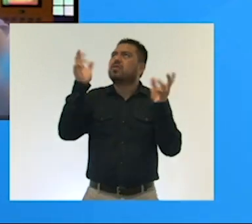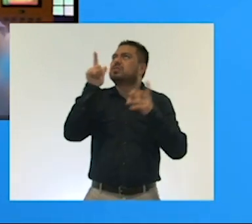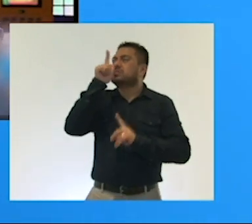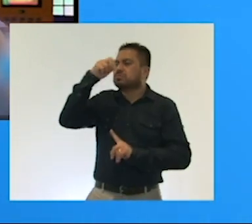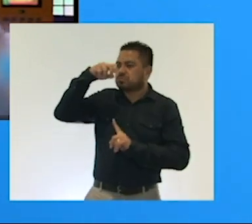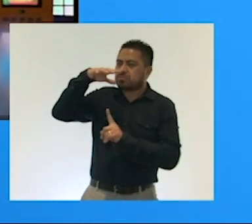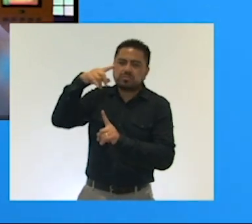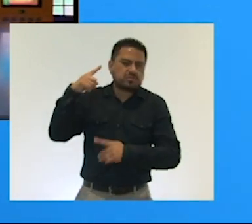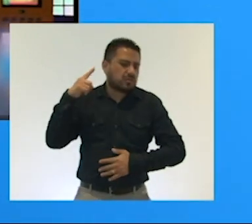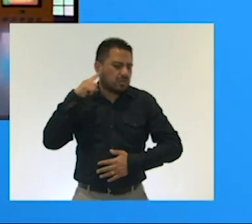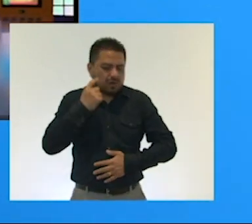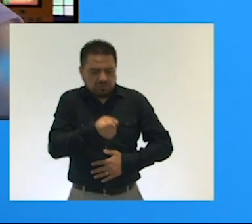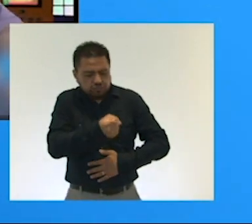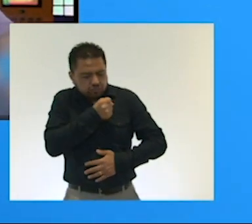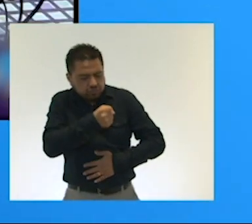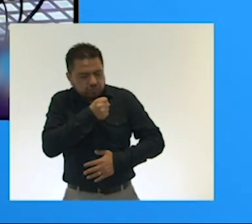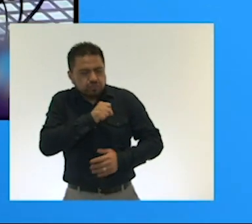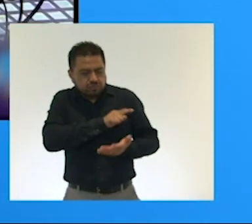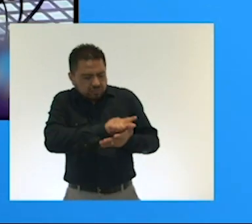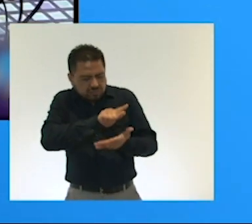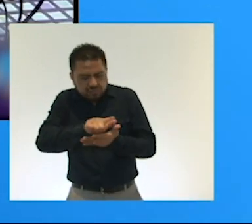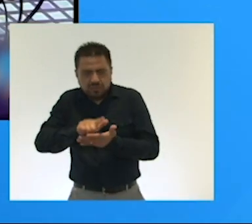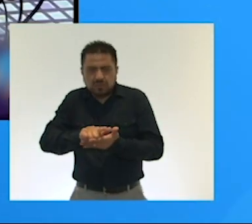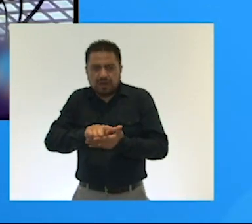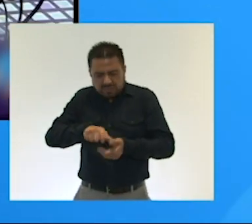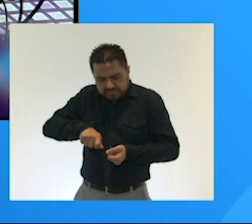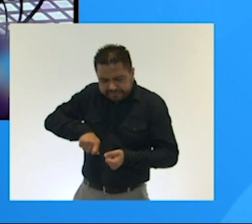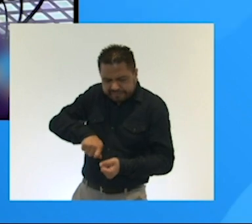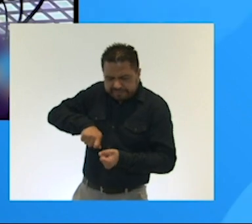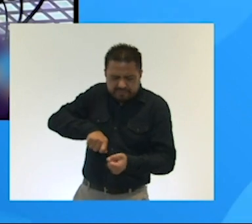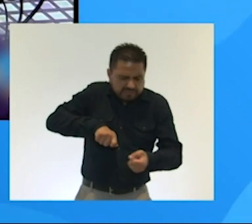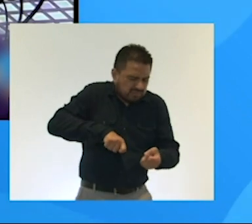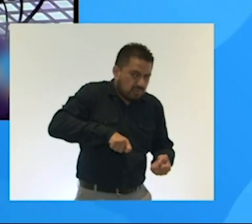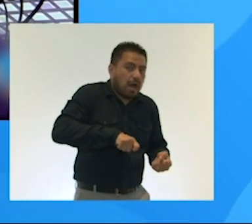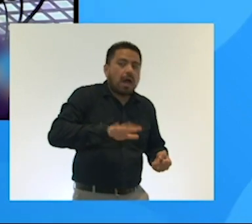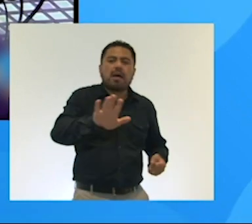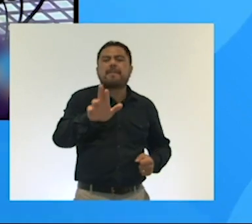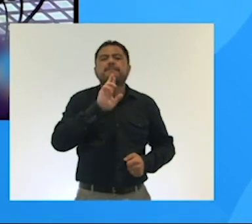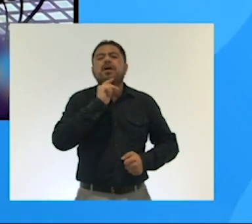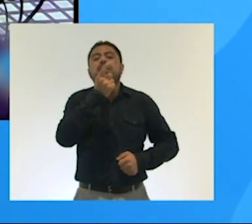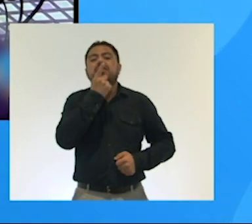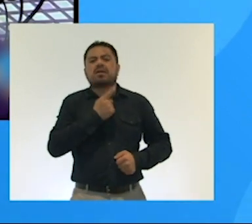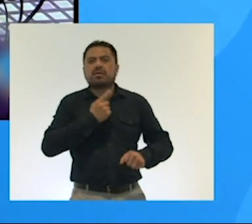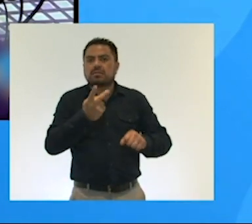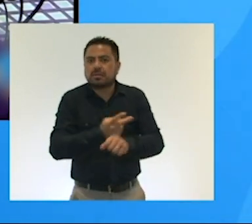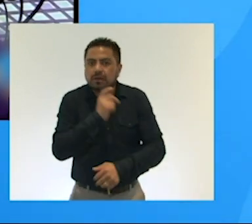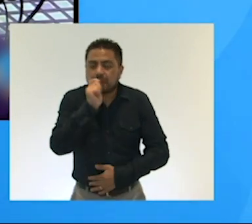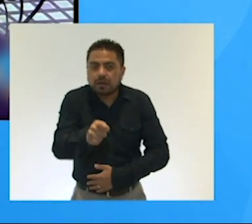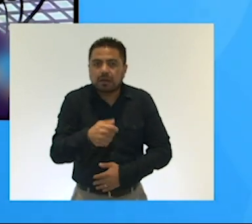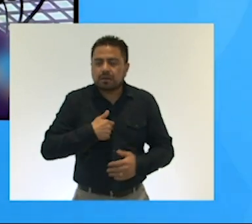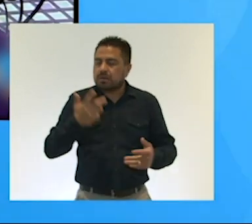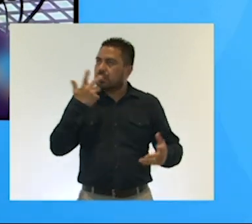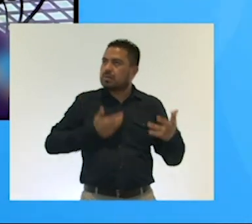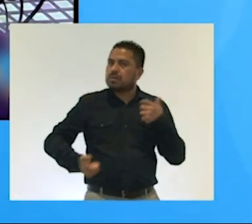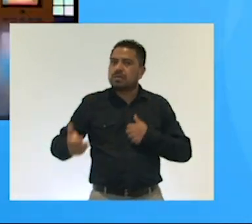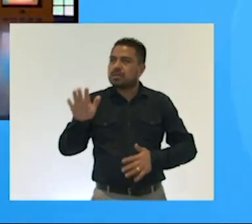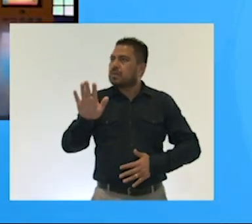los micrófonos... Pulir el piso. Ay, también, ay, ay. Mejor ya dime qué está pasando. Me estás